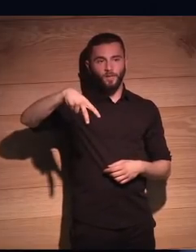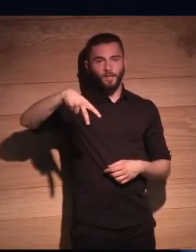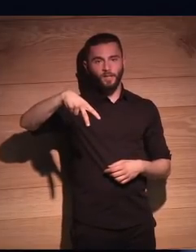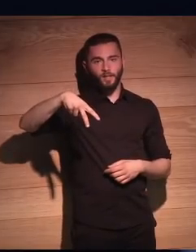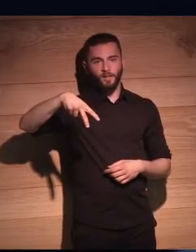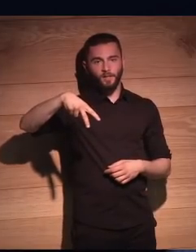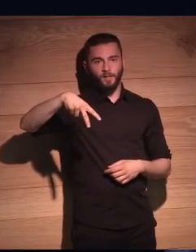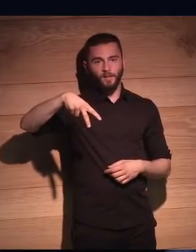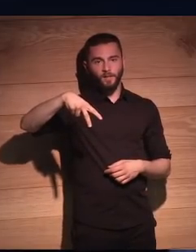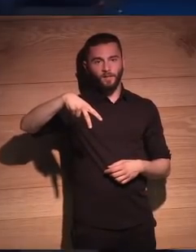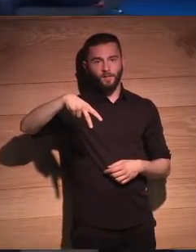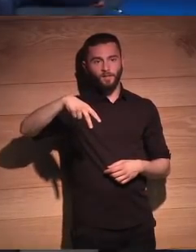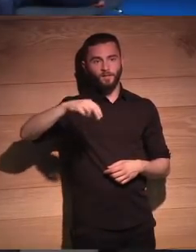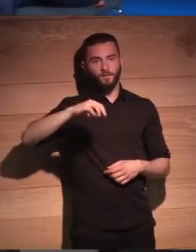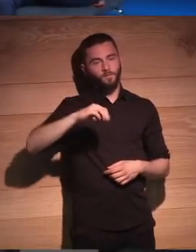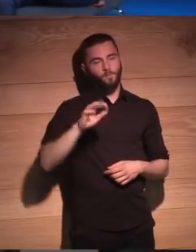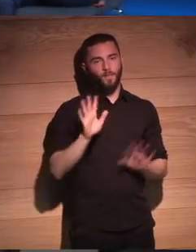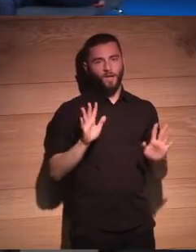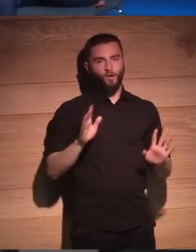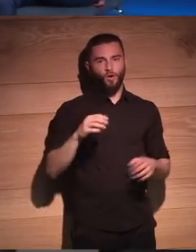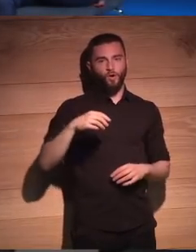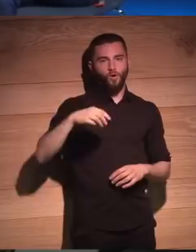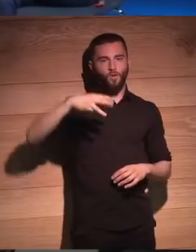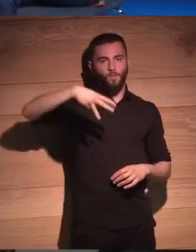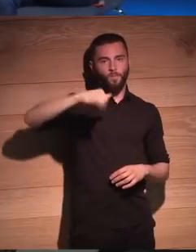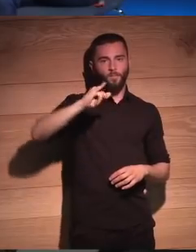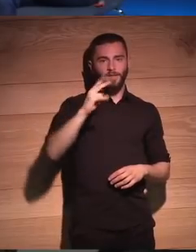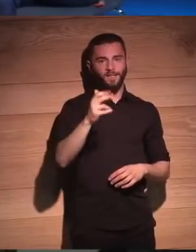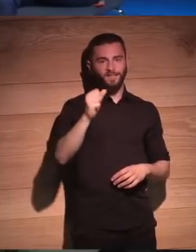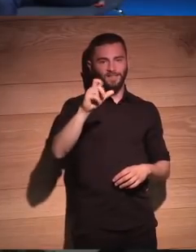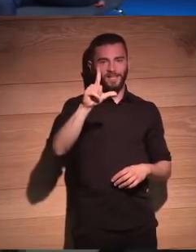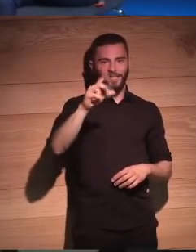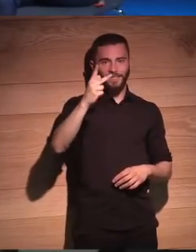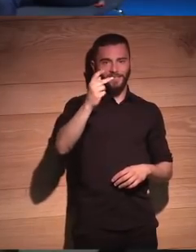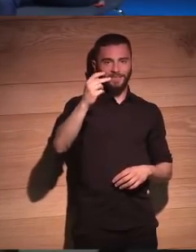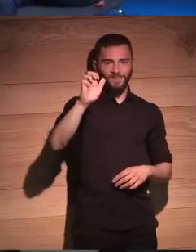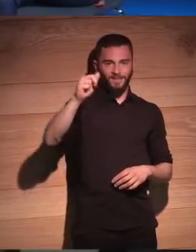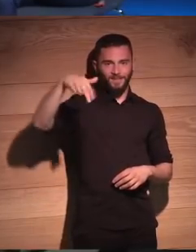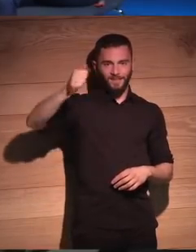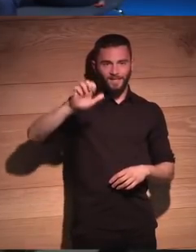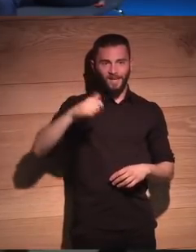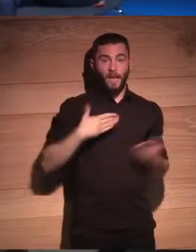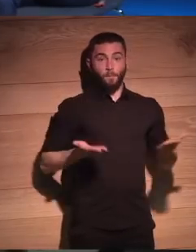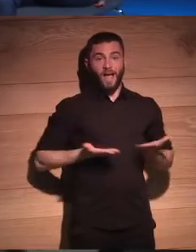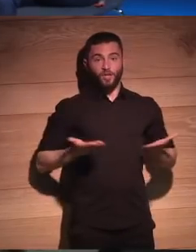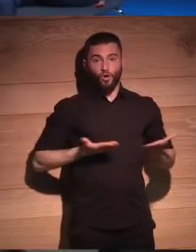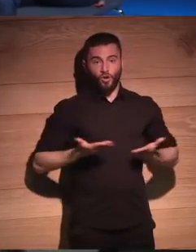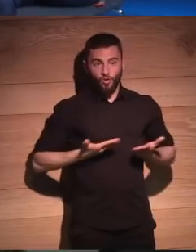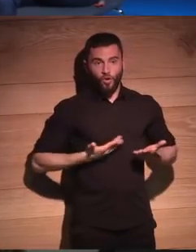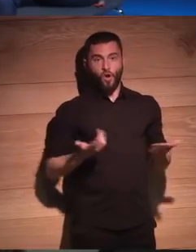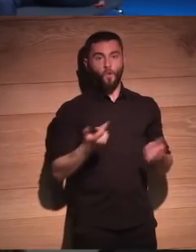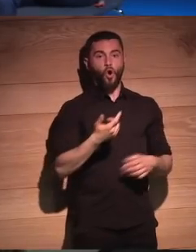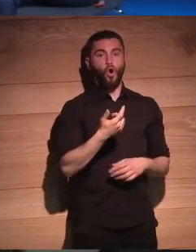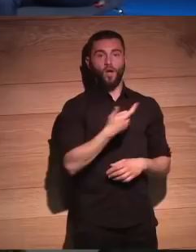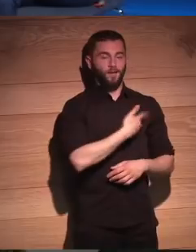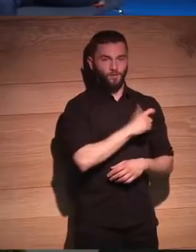maravilloso. El mayordomo. Yo quería preguntaros Michael por Caine. Robin, por el mayordomo, por Gordon también. Hay otros muchos El personajes. comisario que es El extraordinario. comisario. Eso hay